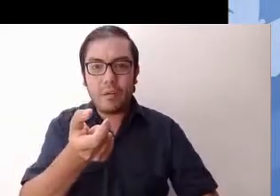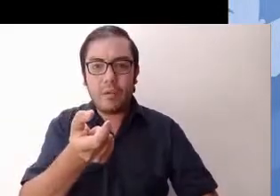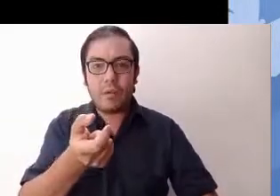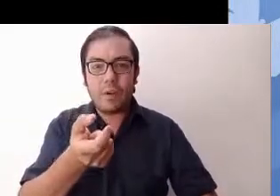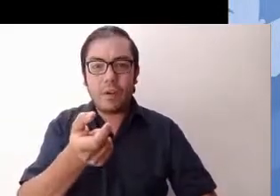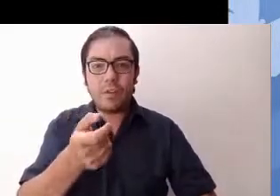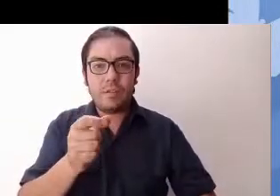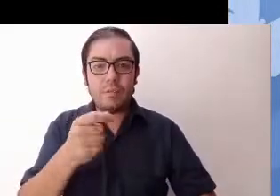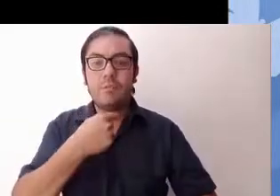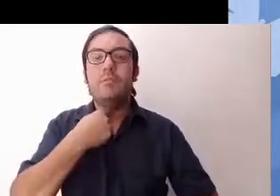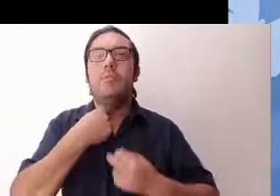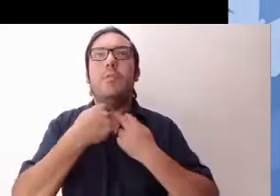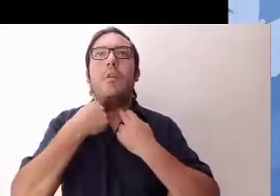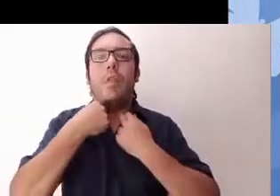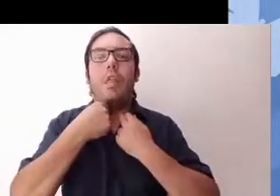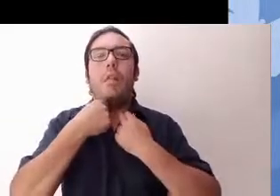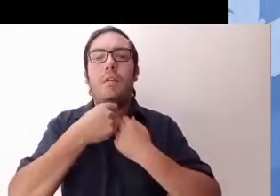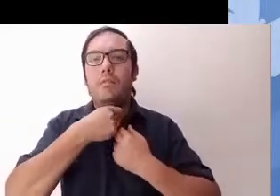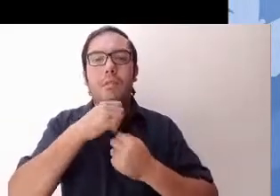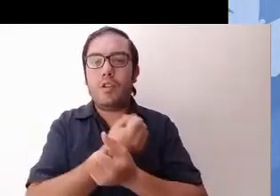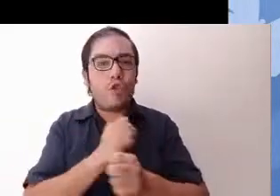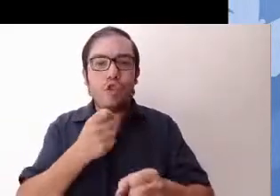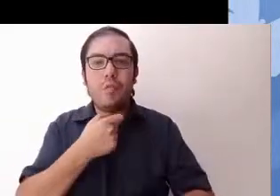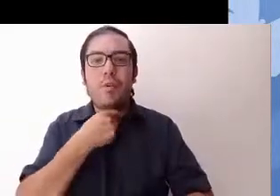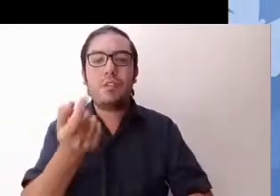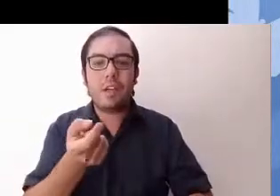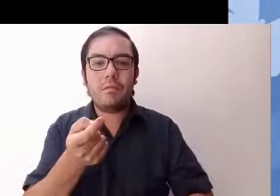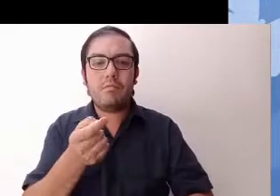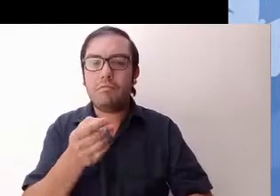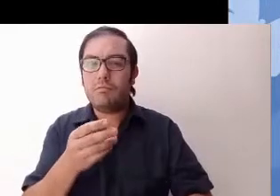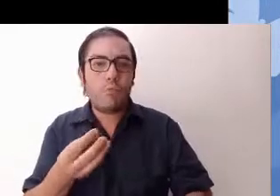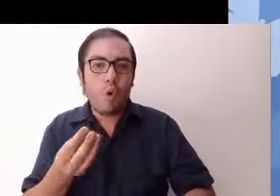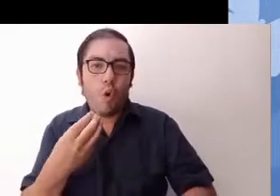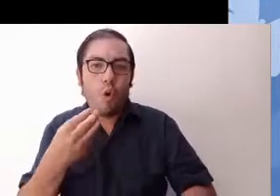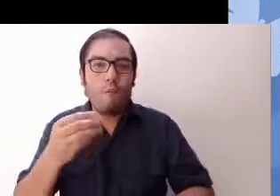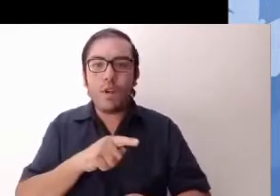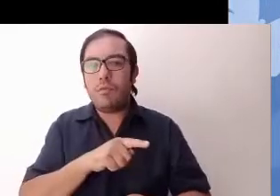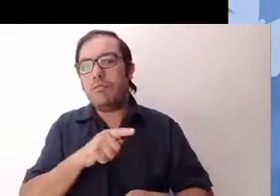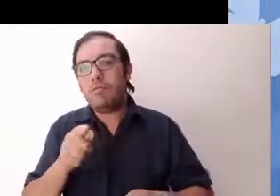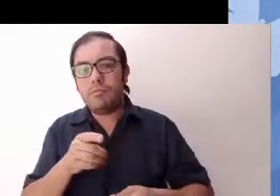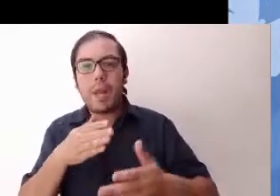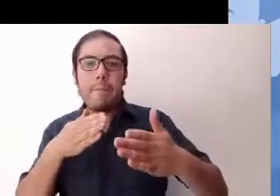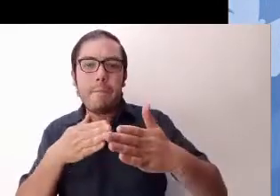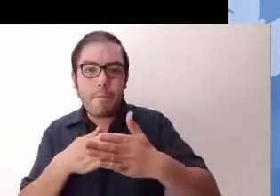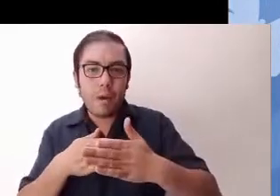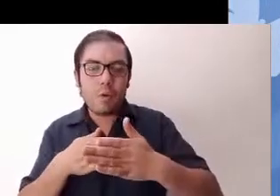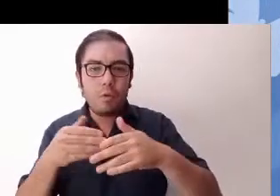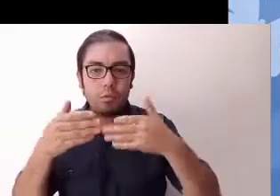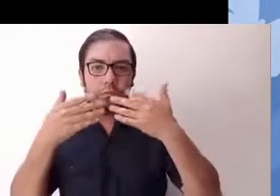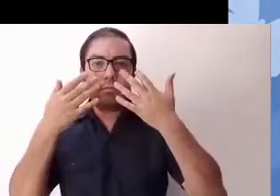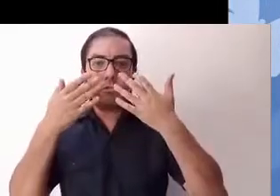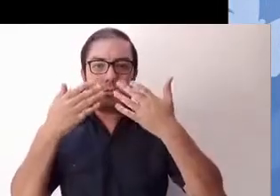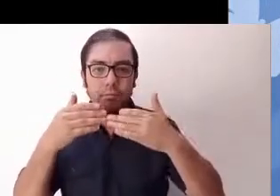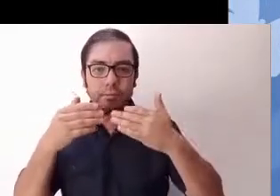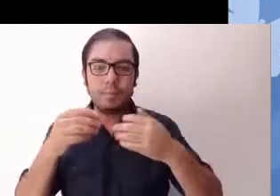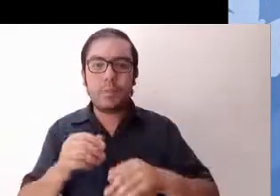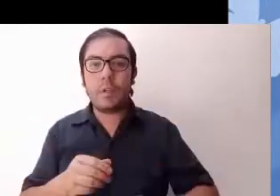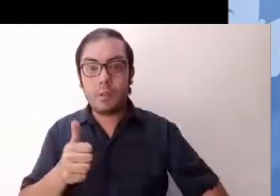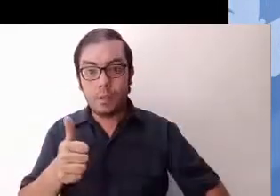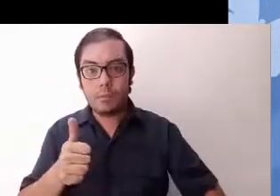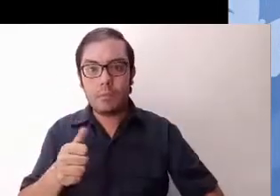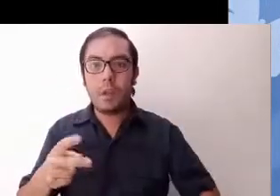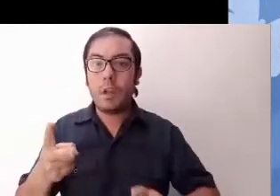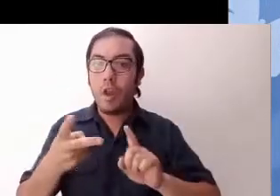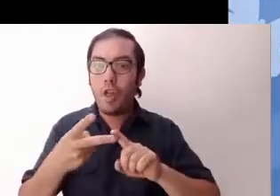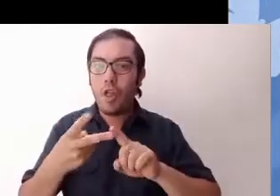en paro respiratorio. Golpes eléctricos. El golpe eléctrico también está dado ya que una